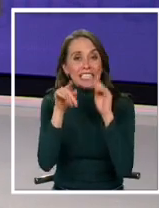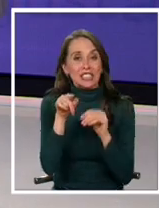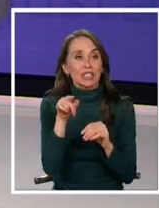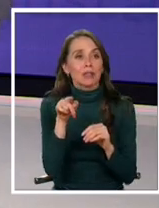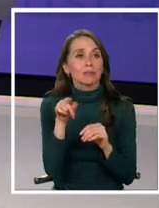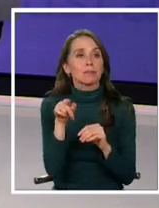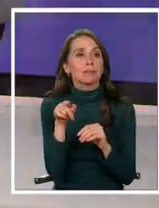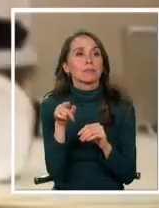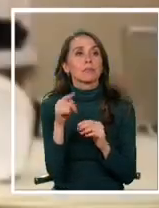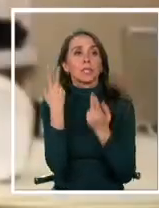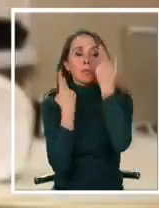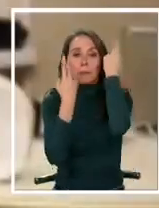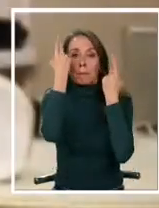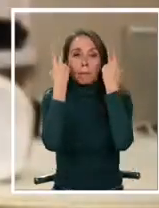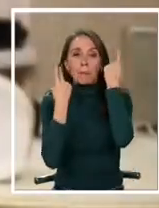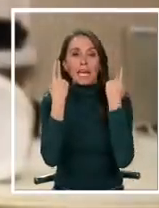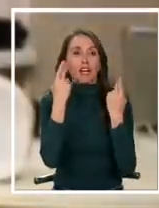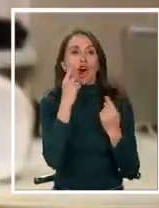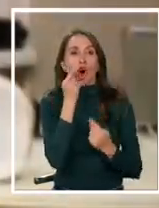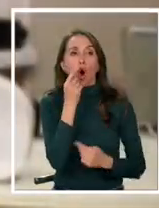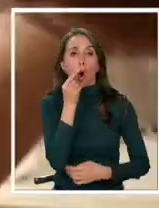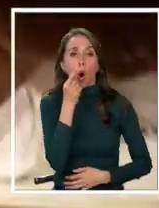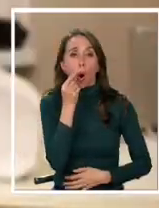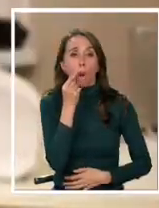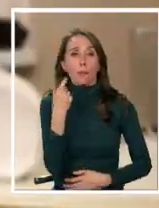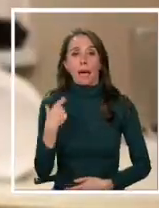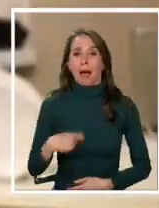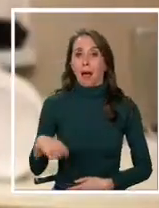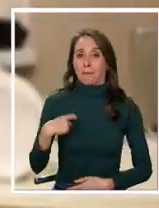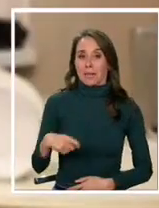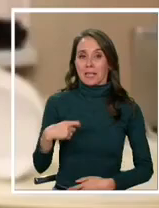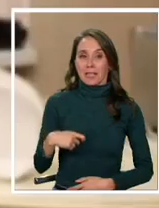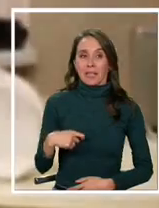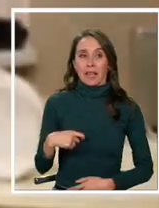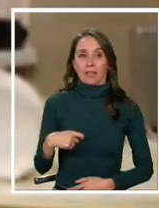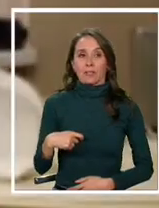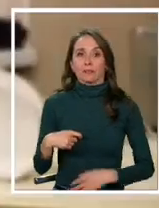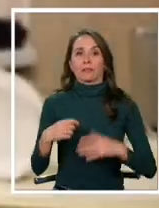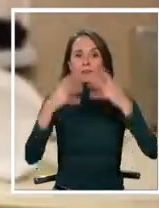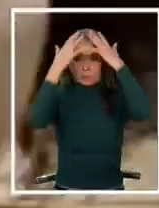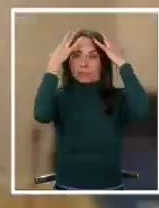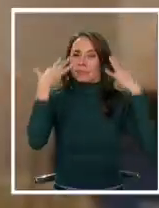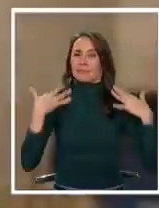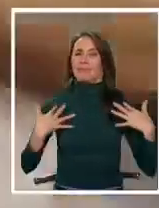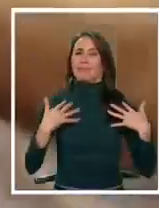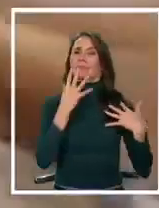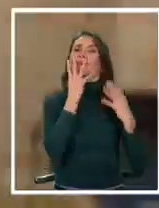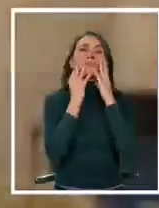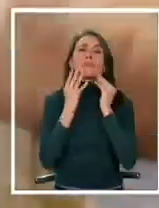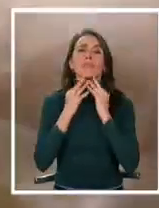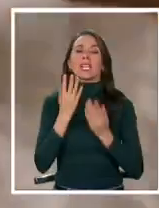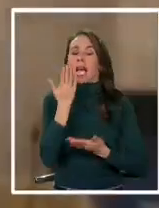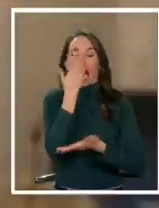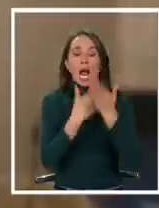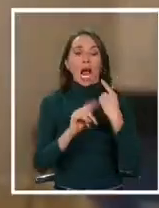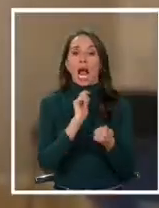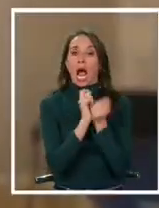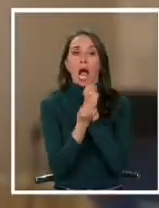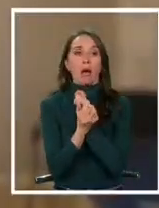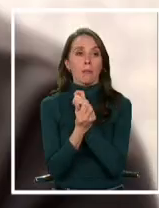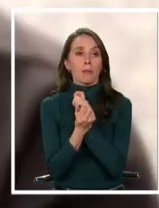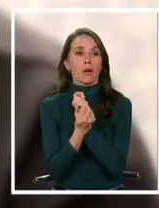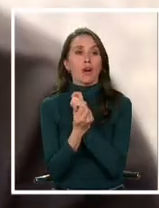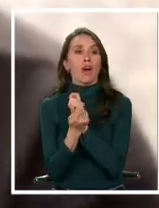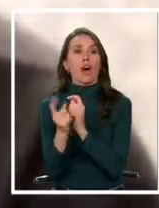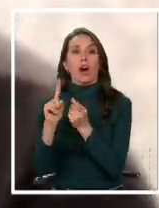eh corte de cabello un tipo que es estadounidense hace todo un cambio en en perfil físico digamos para sorprender a